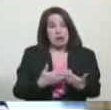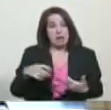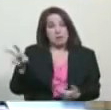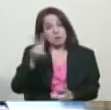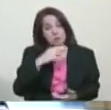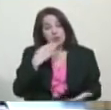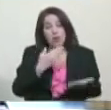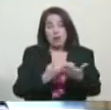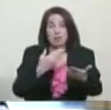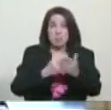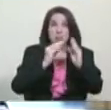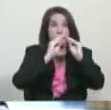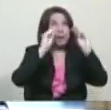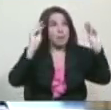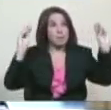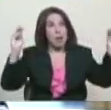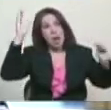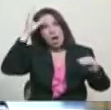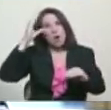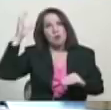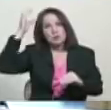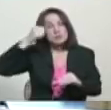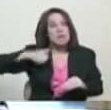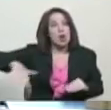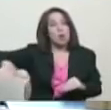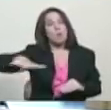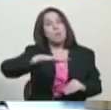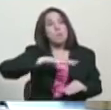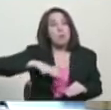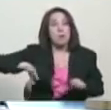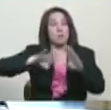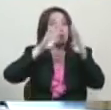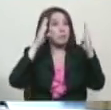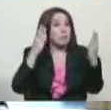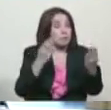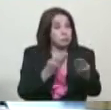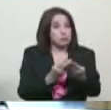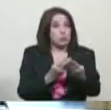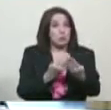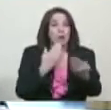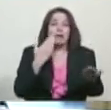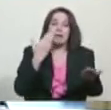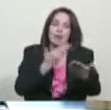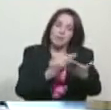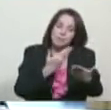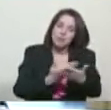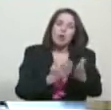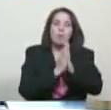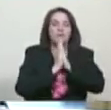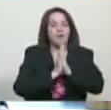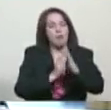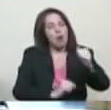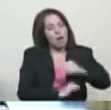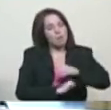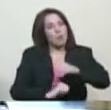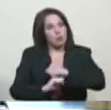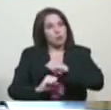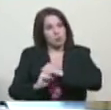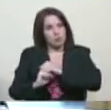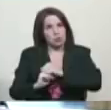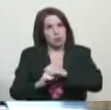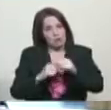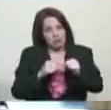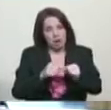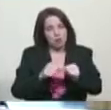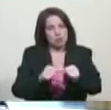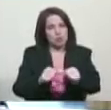mundo entero, a la conciencia del pueblo, a los pueblos del mundo, le pido su solidaridad. Y que continuemos